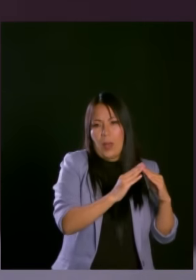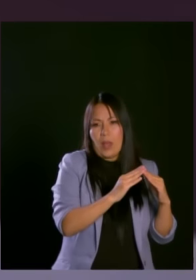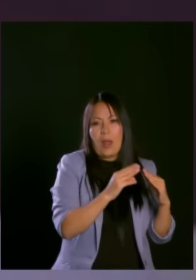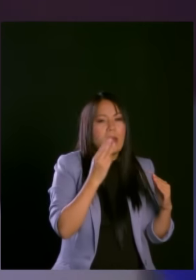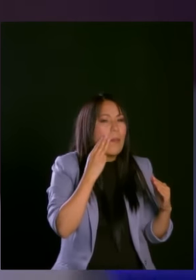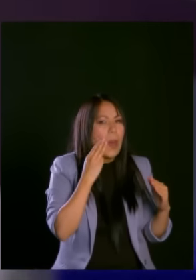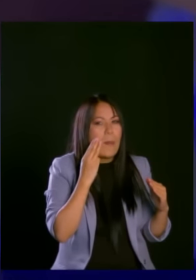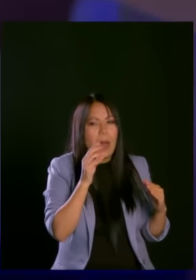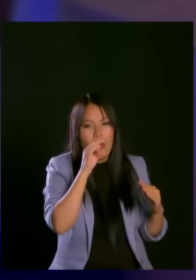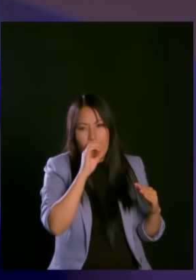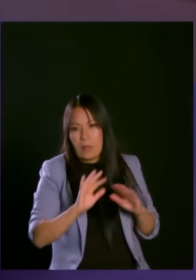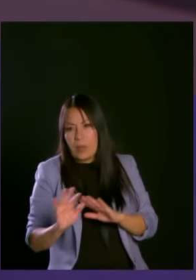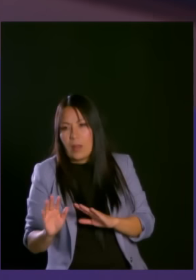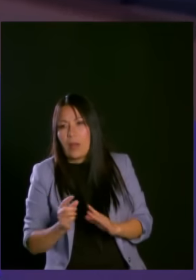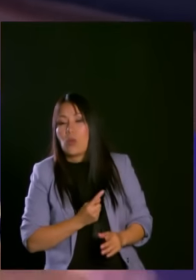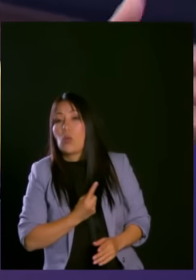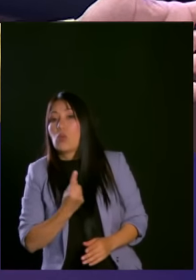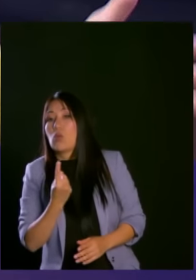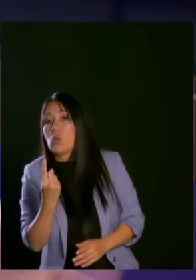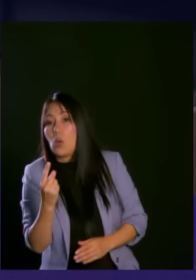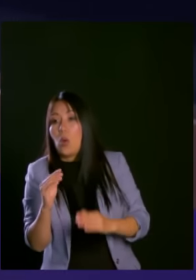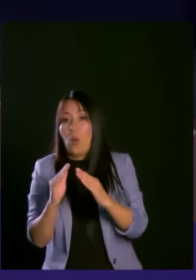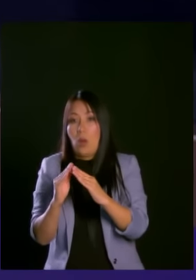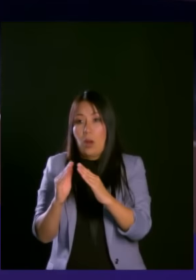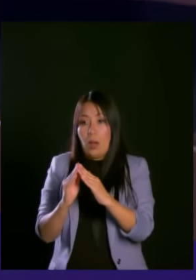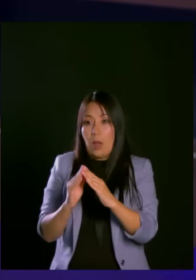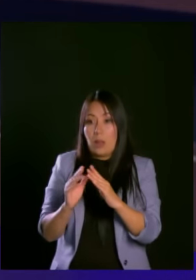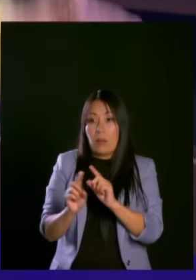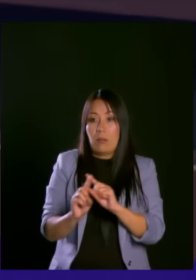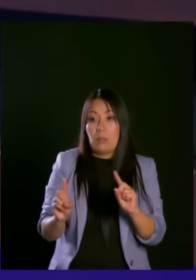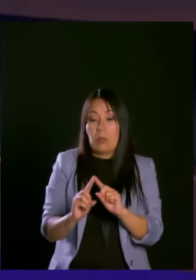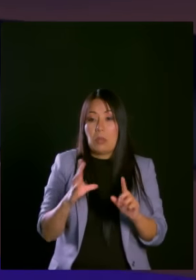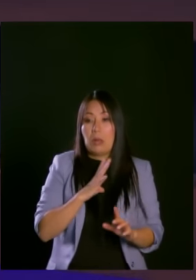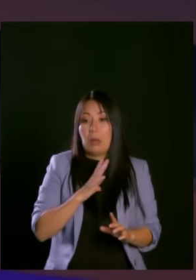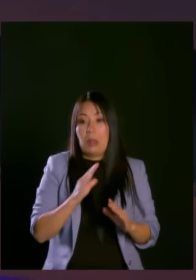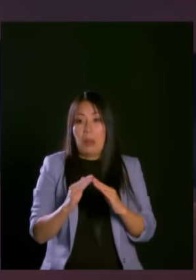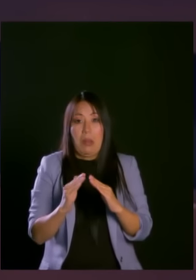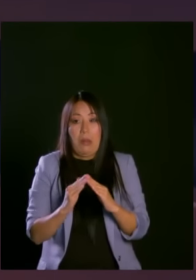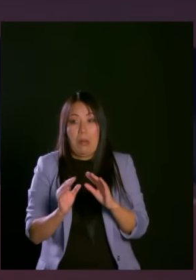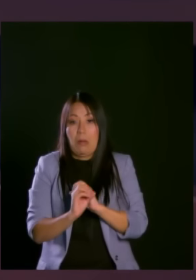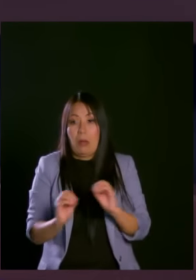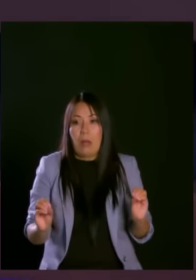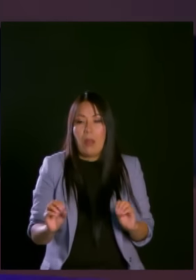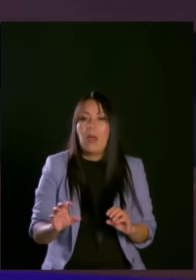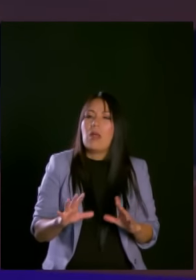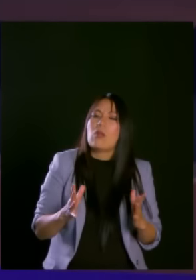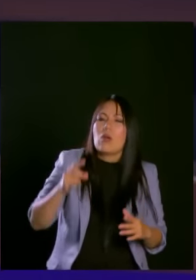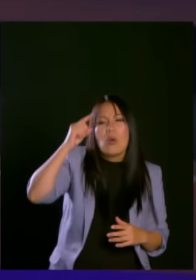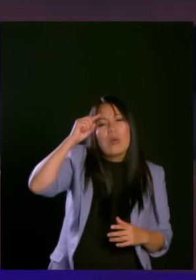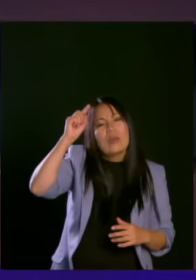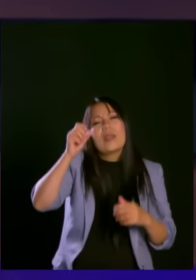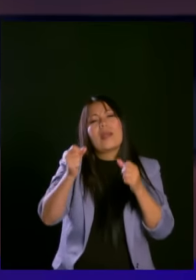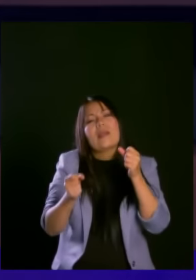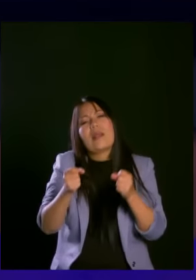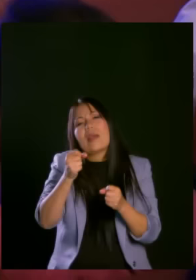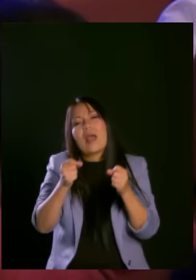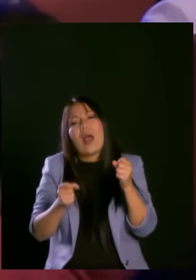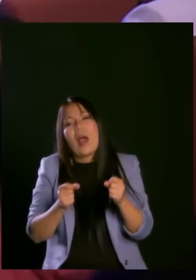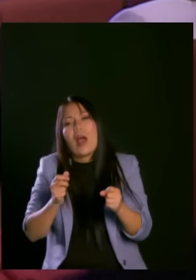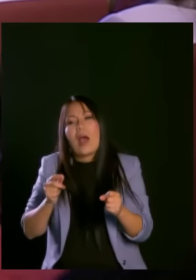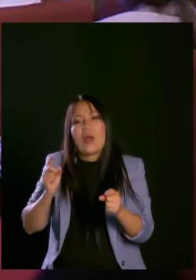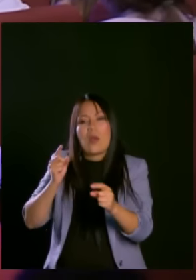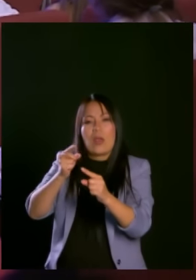tía, ¿verdad? Y no tenía yo. Y venía un día en el carro para la iglesia el domingo.